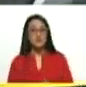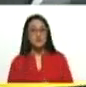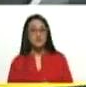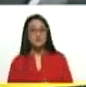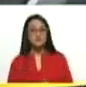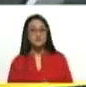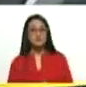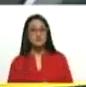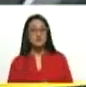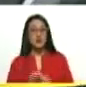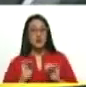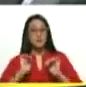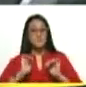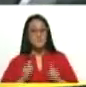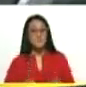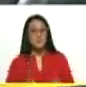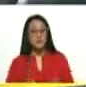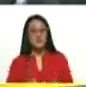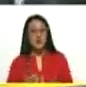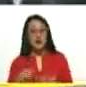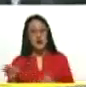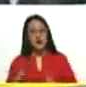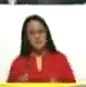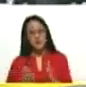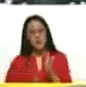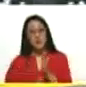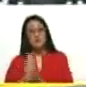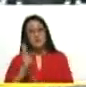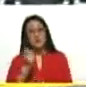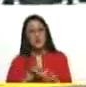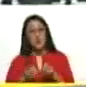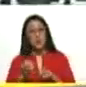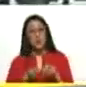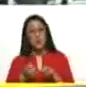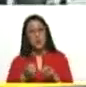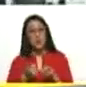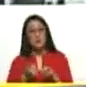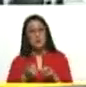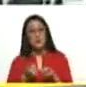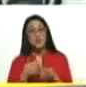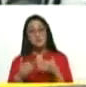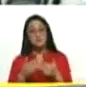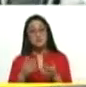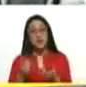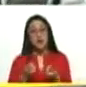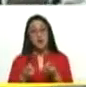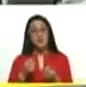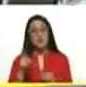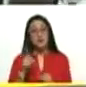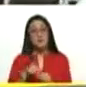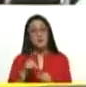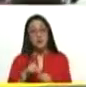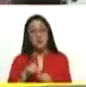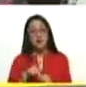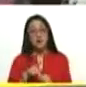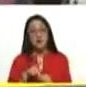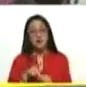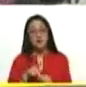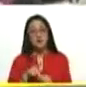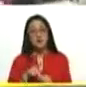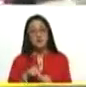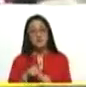para retomar un camino de crecimiento económico más allá de la economía petrolera,